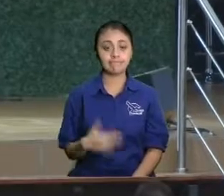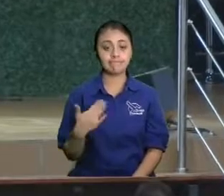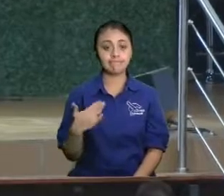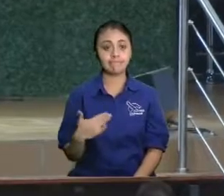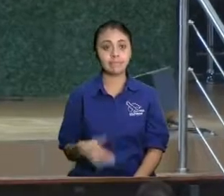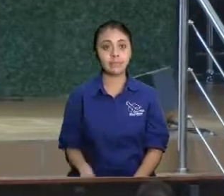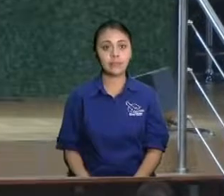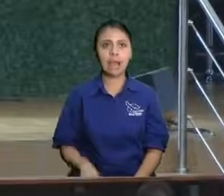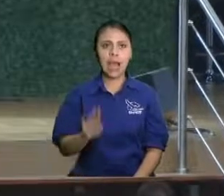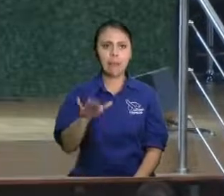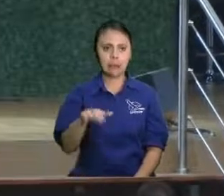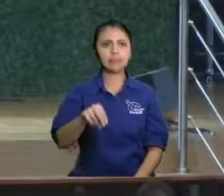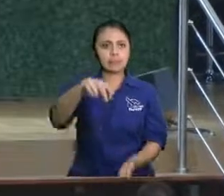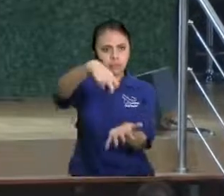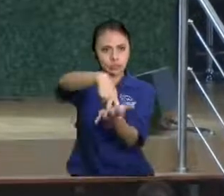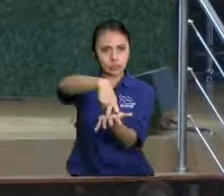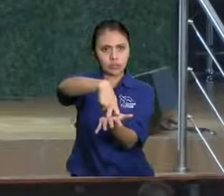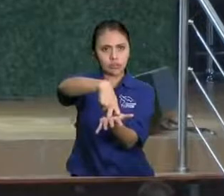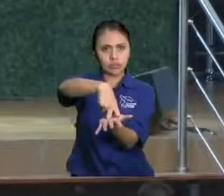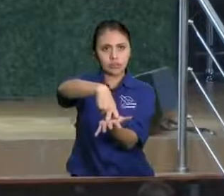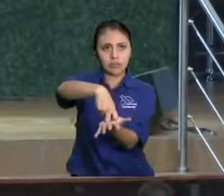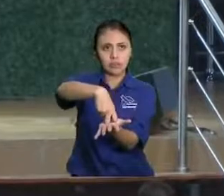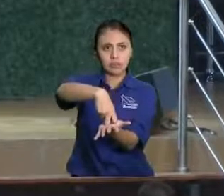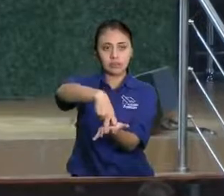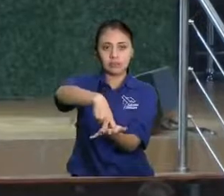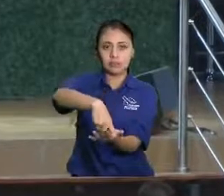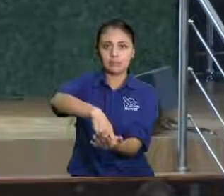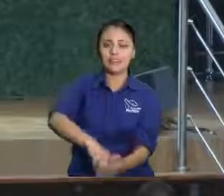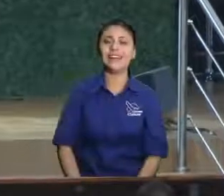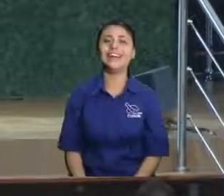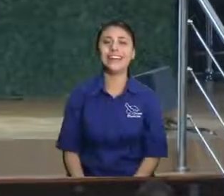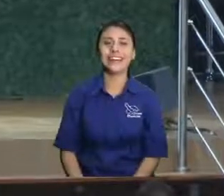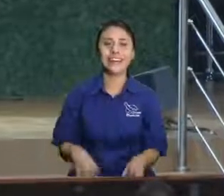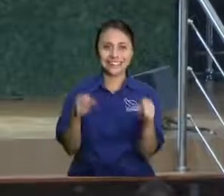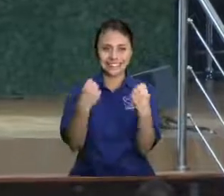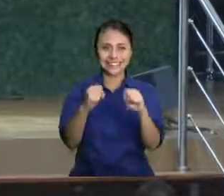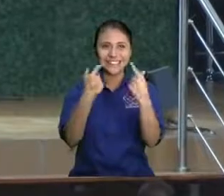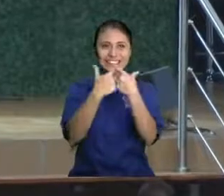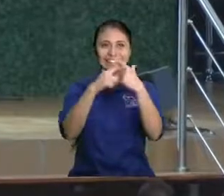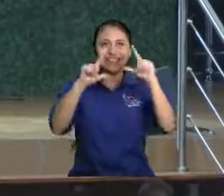Fíjese. Ah, vaya, hínquese ahí. Tráigame papel periódico. Ah, no, bueno, sigamos acá.